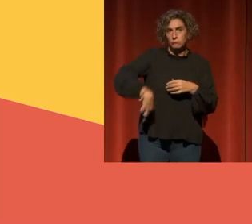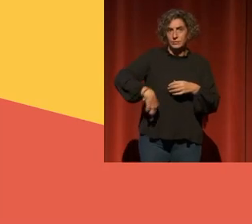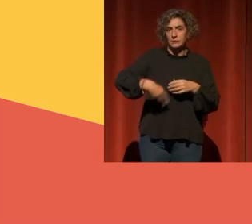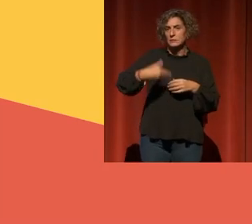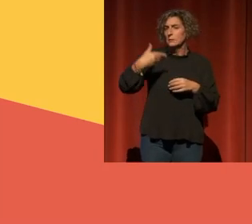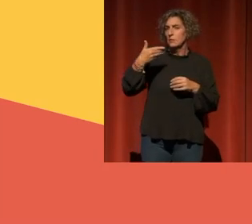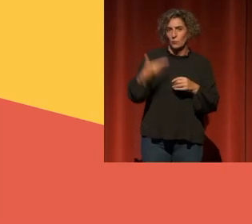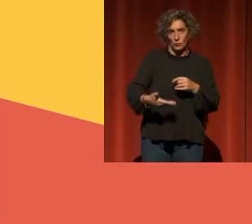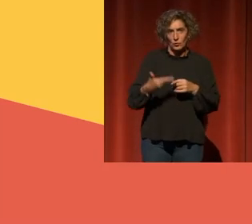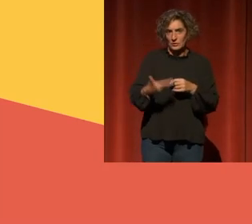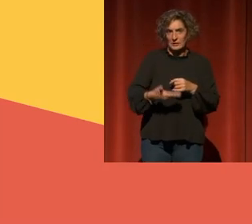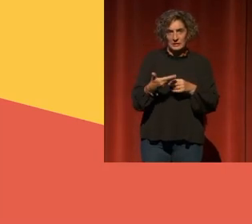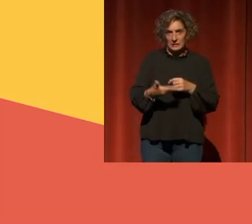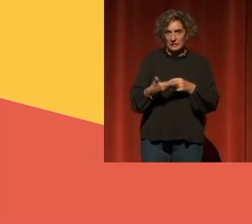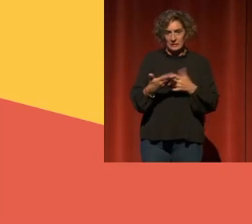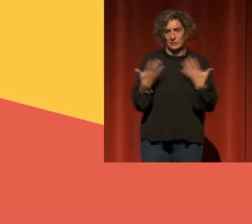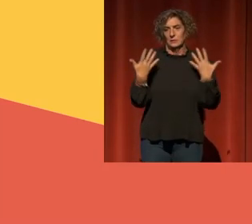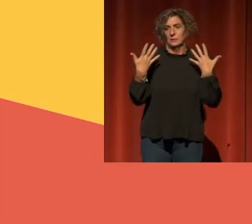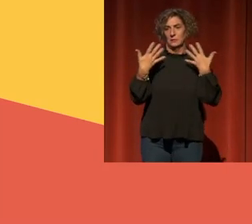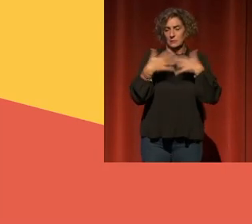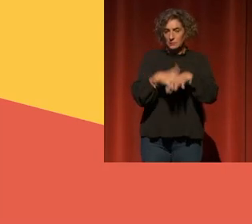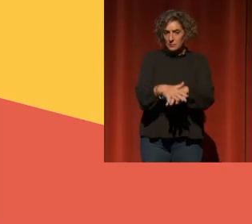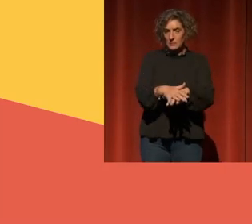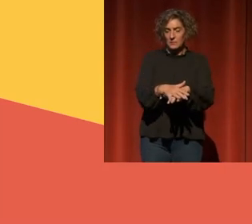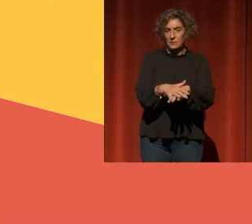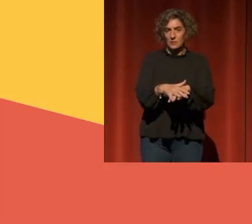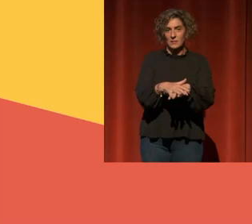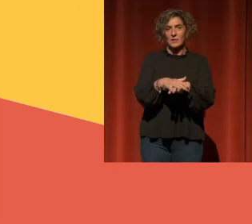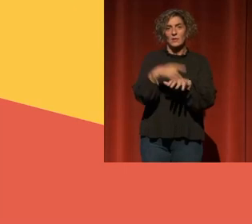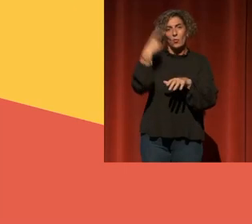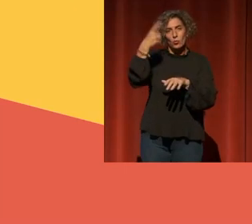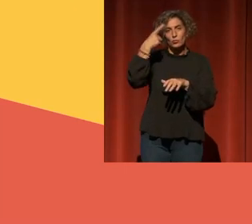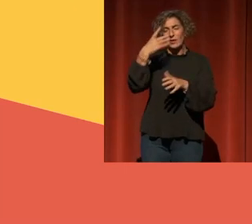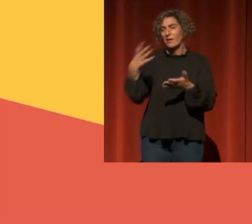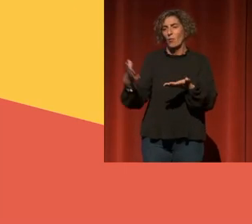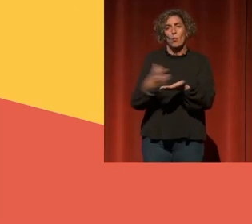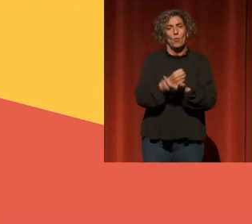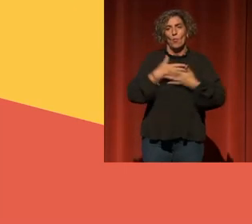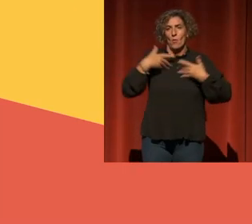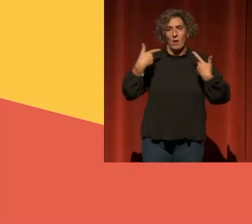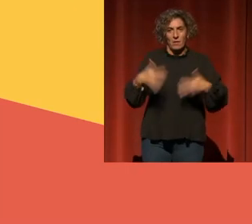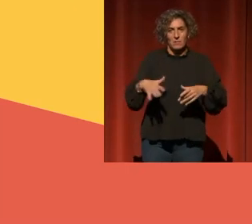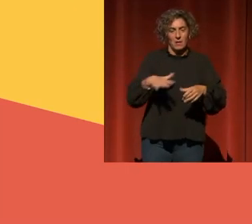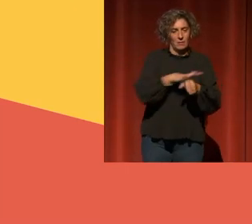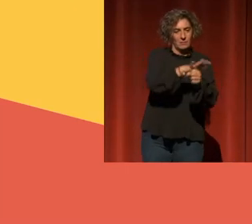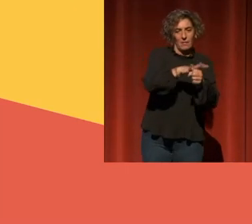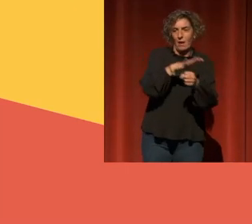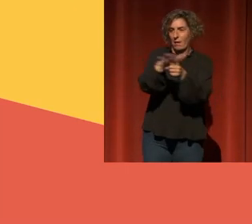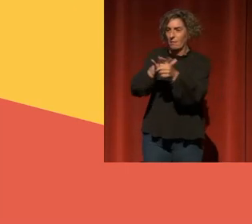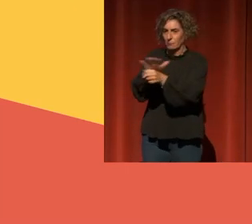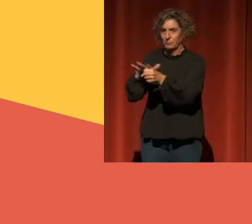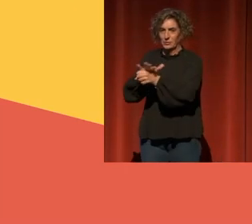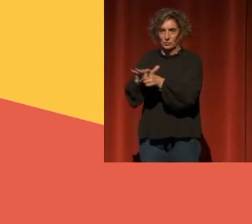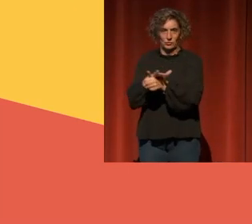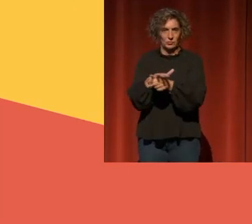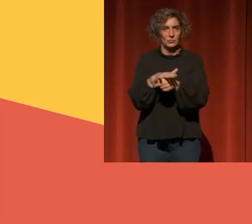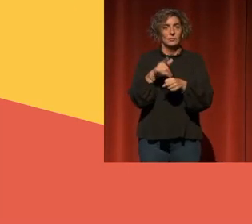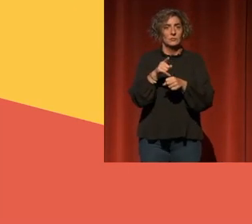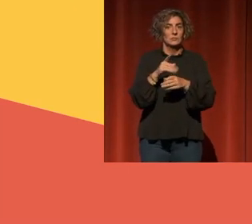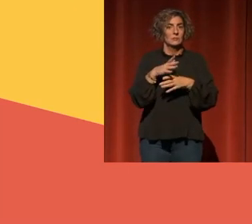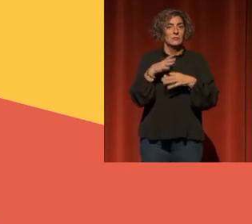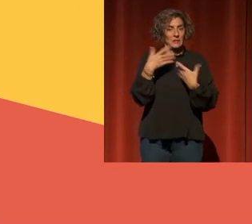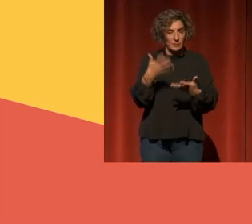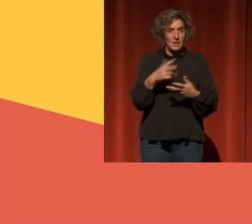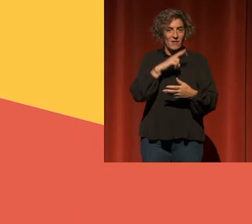importancia de integrar la dimensión cultural en todos los ámbitos de actuación programas e iniciativas a la vez que